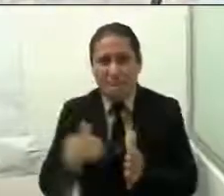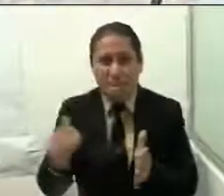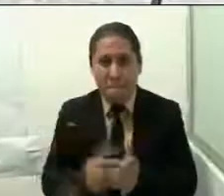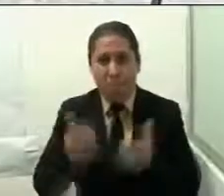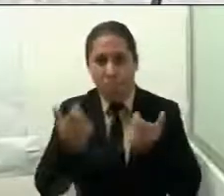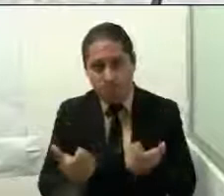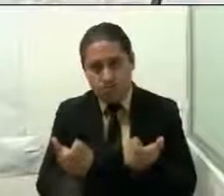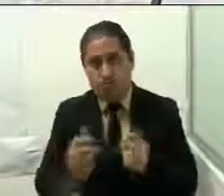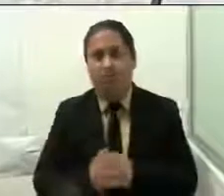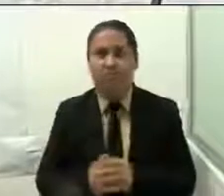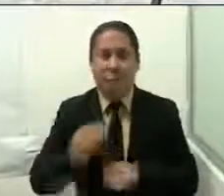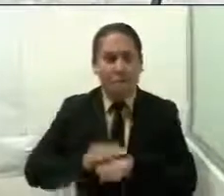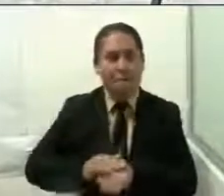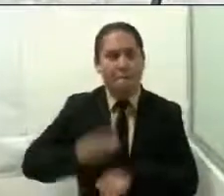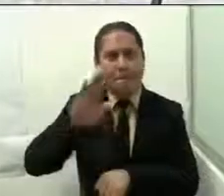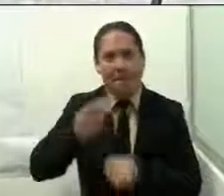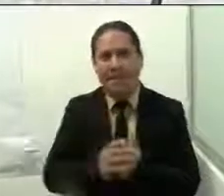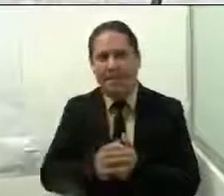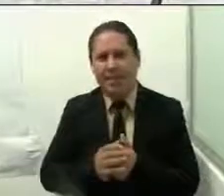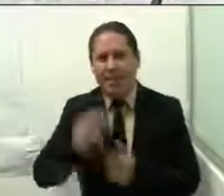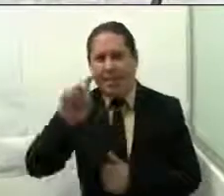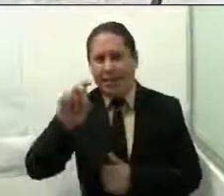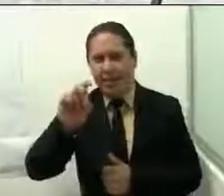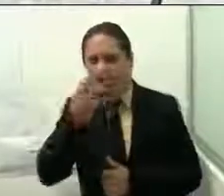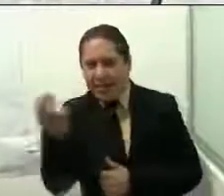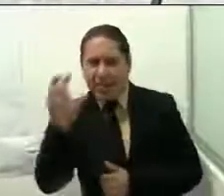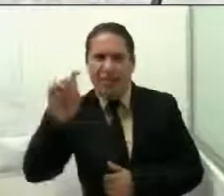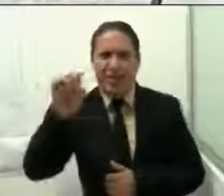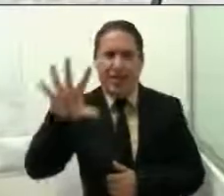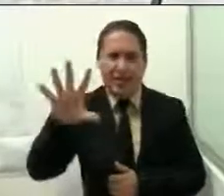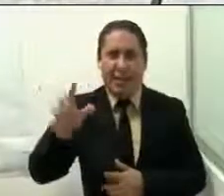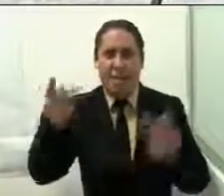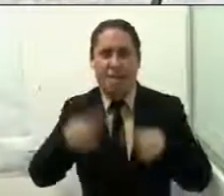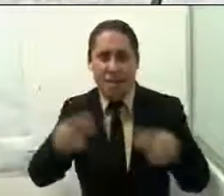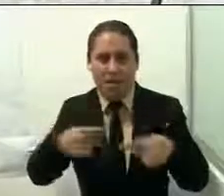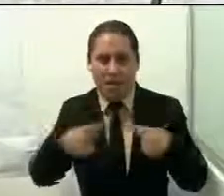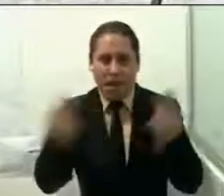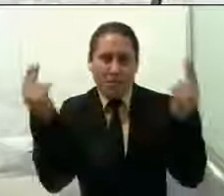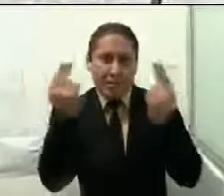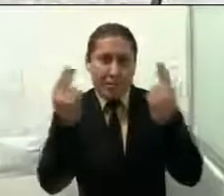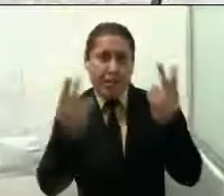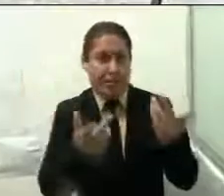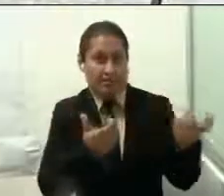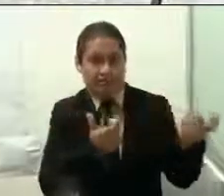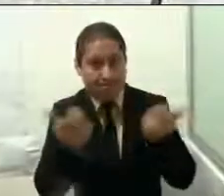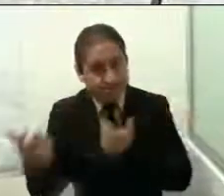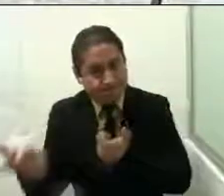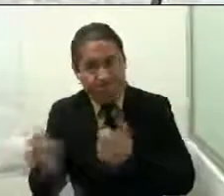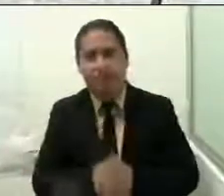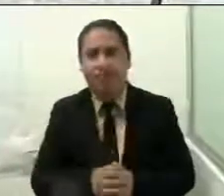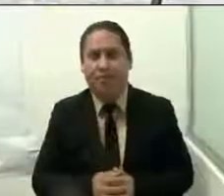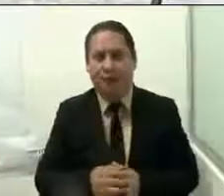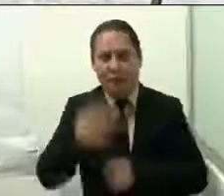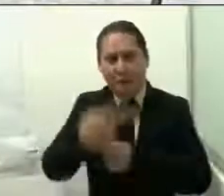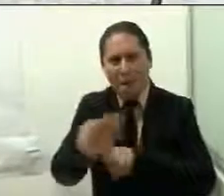a más de 335 mil 200 productores ante los riesgos del mercado